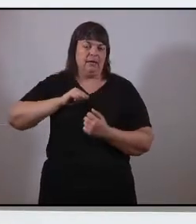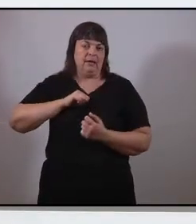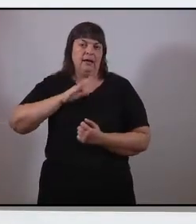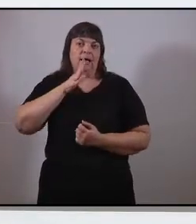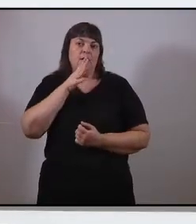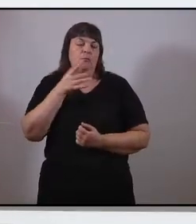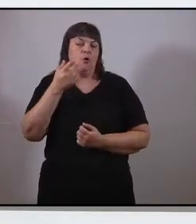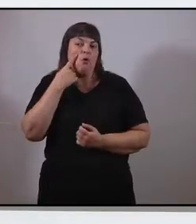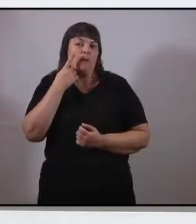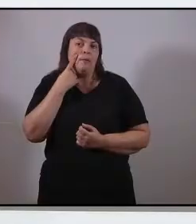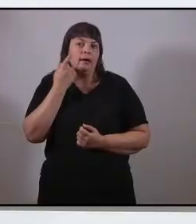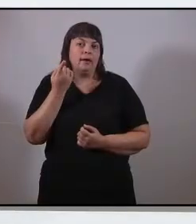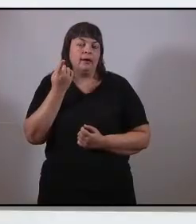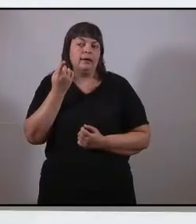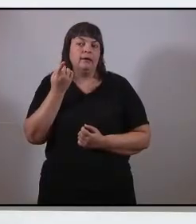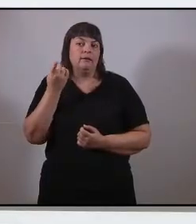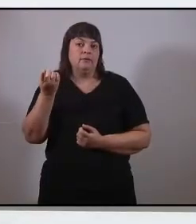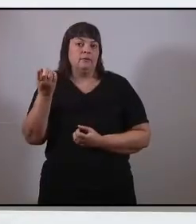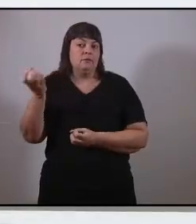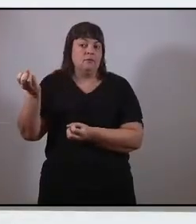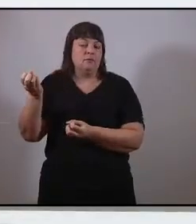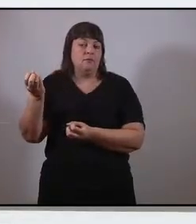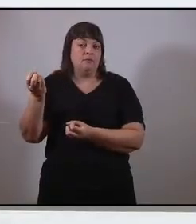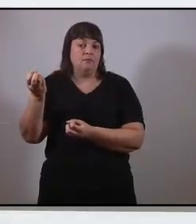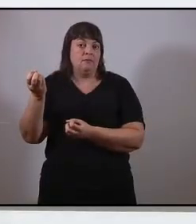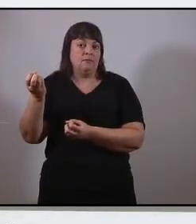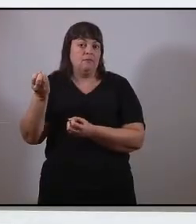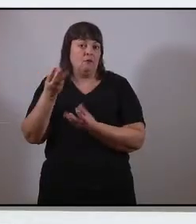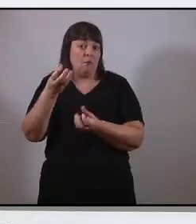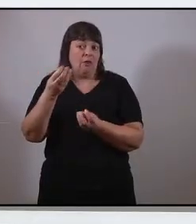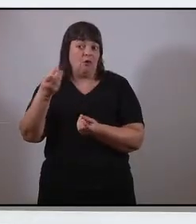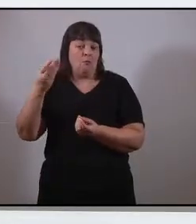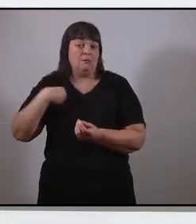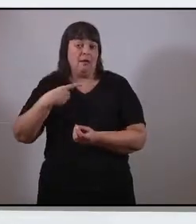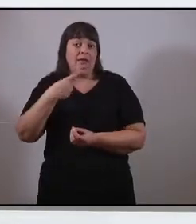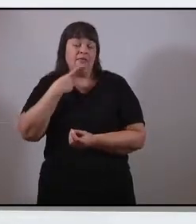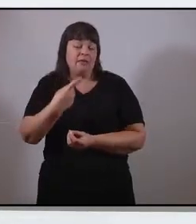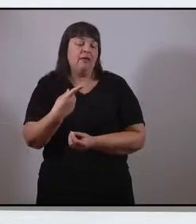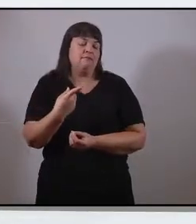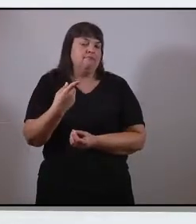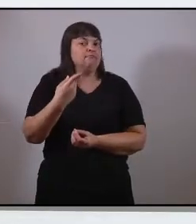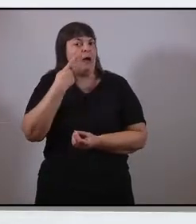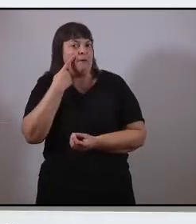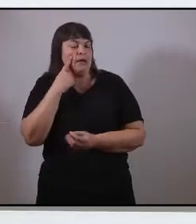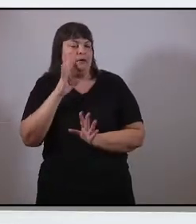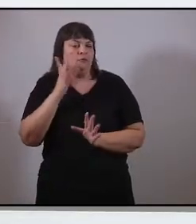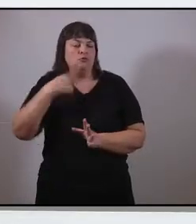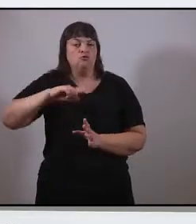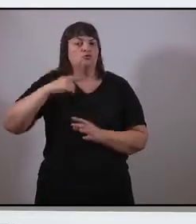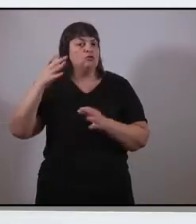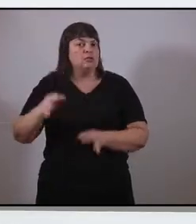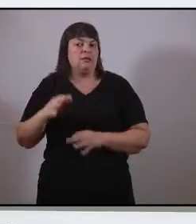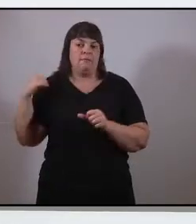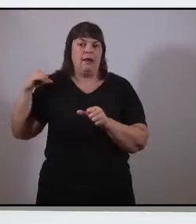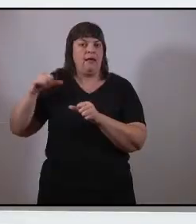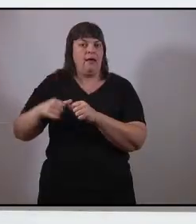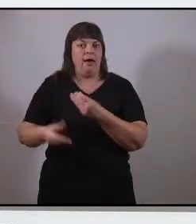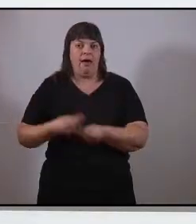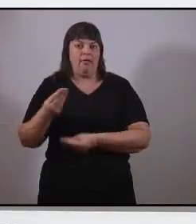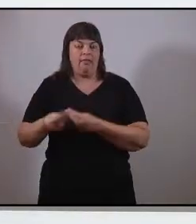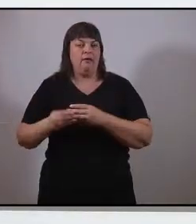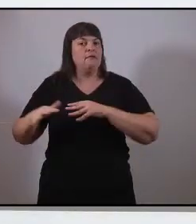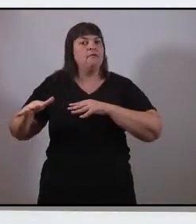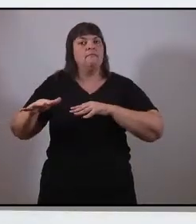de ese dato que usted identifica, y en cuanto lo sepamos, lo que vamos a hacer es lo que hemos hecho siempre, actuar con